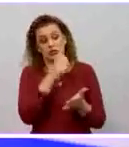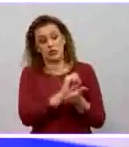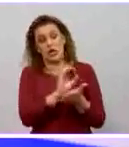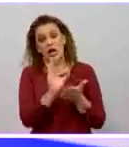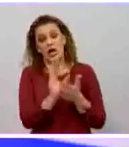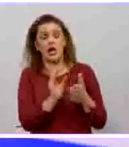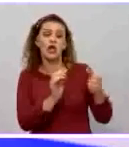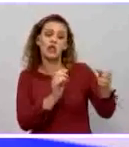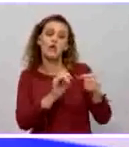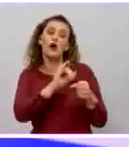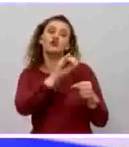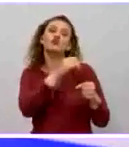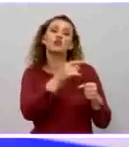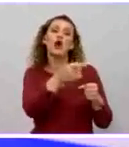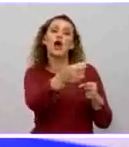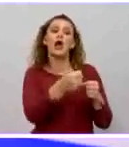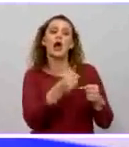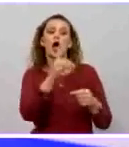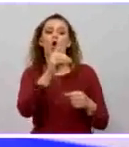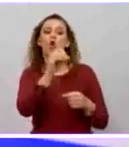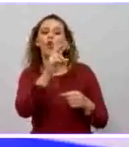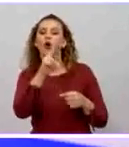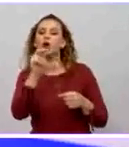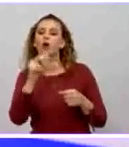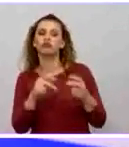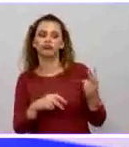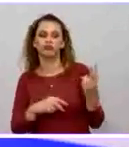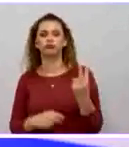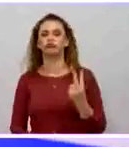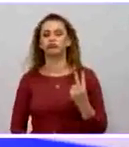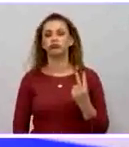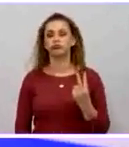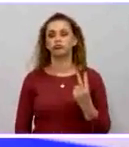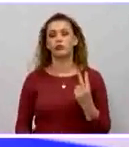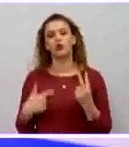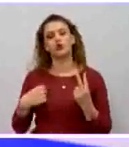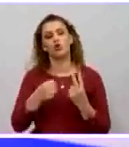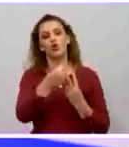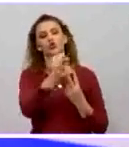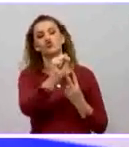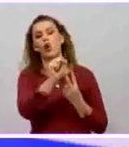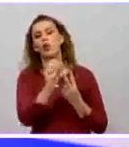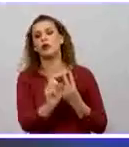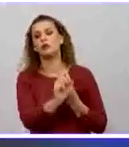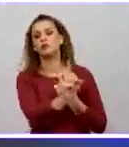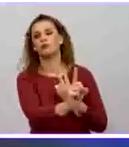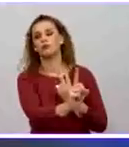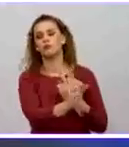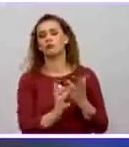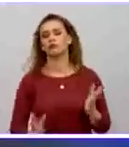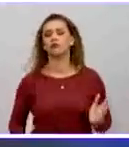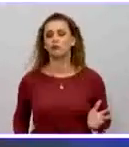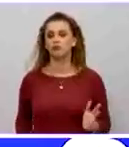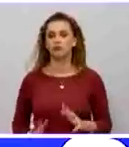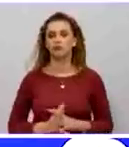digo, dame a Jürgens y dame a Dorian, y te doy a Suander.